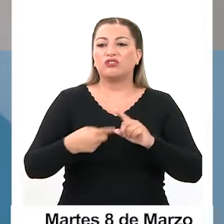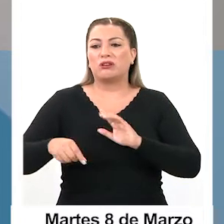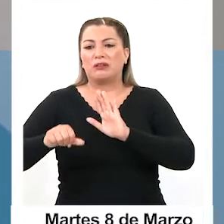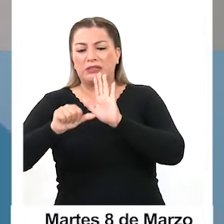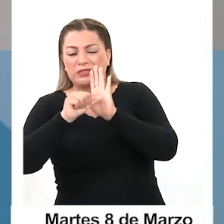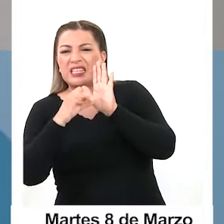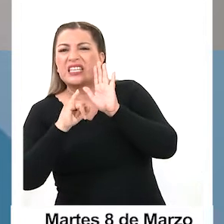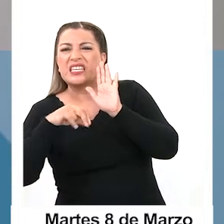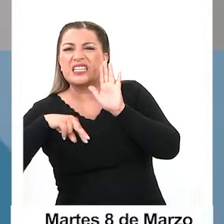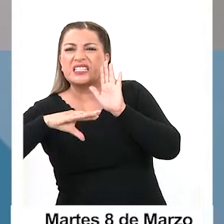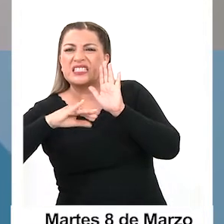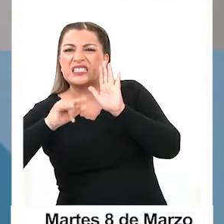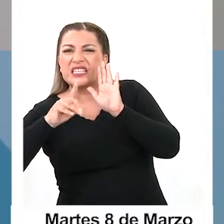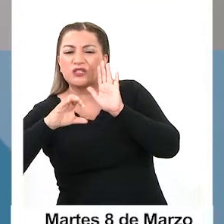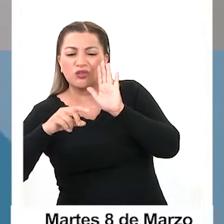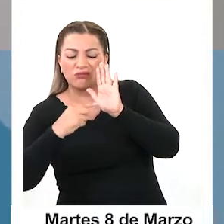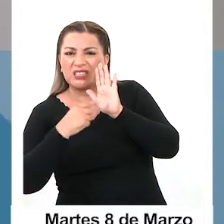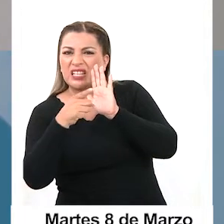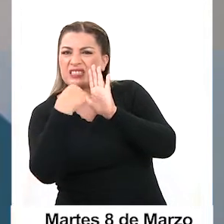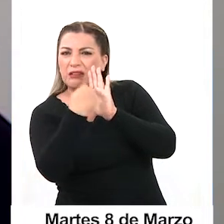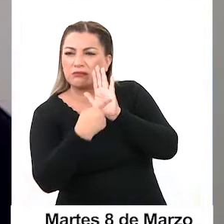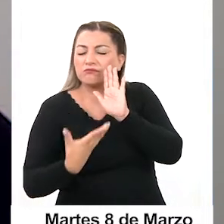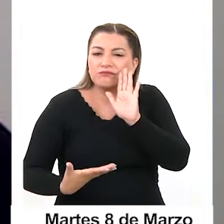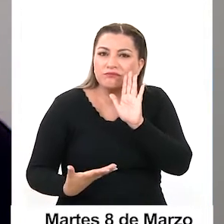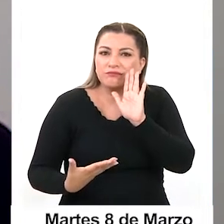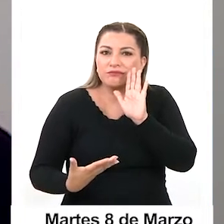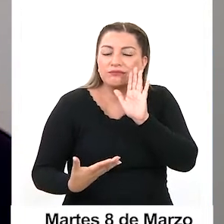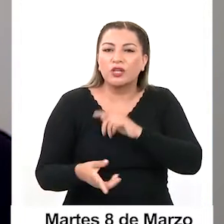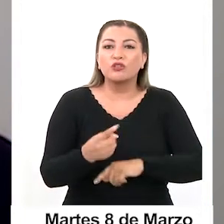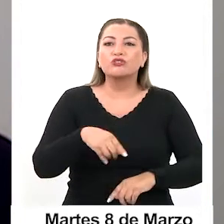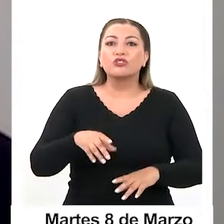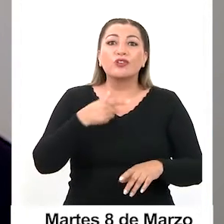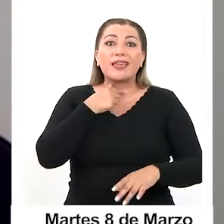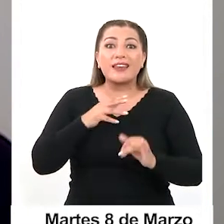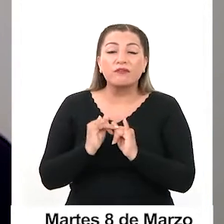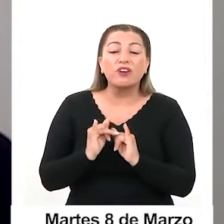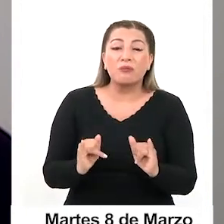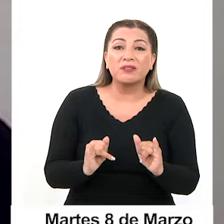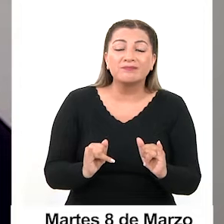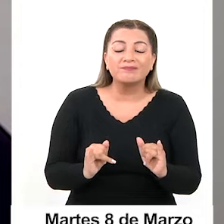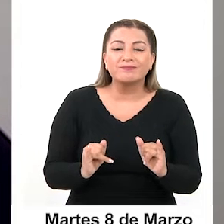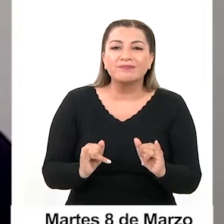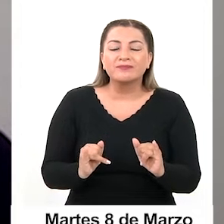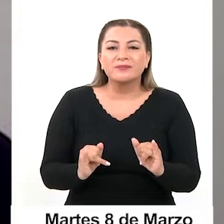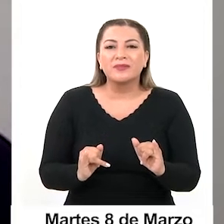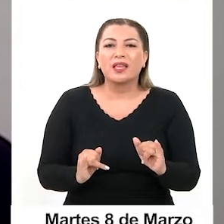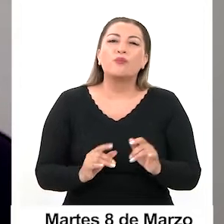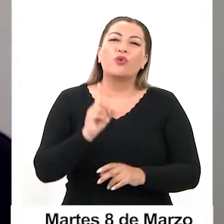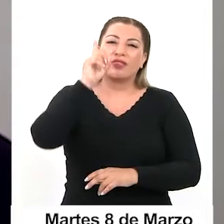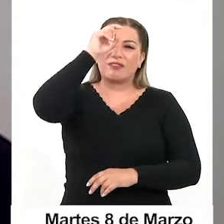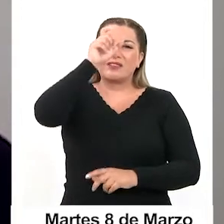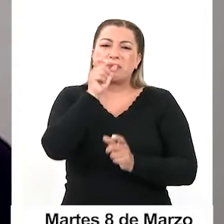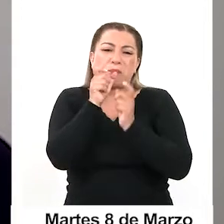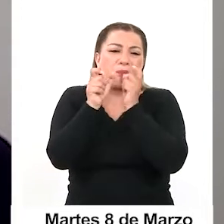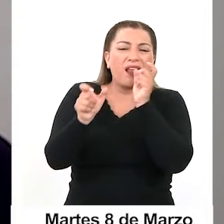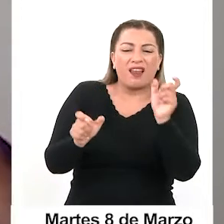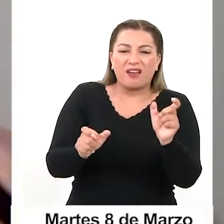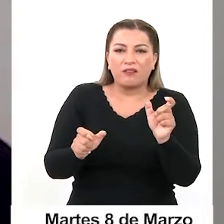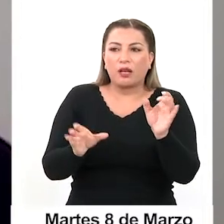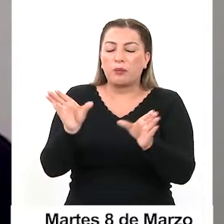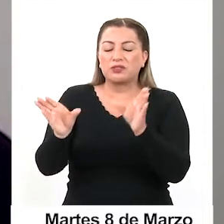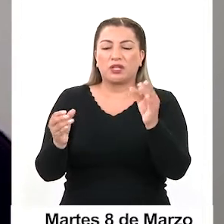un inciso. O sea, a veces incluso con la intención de comunicar, también es difícil las palabras o a